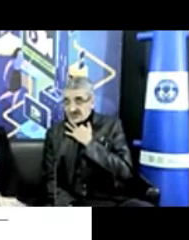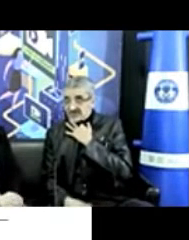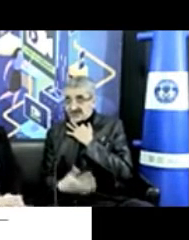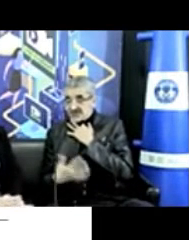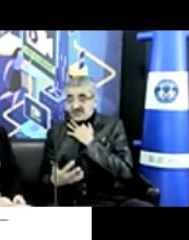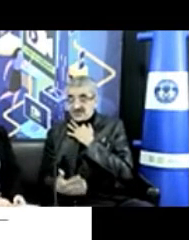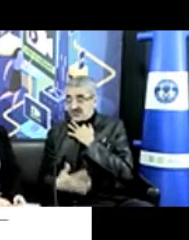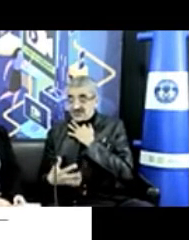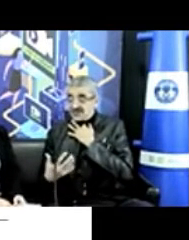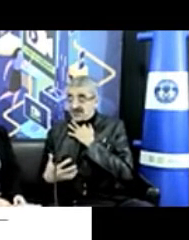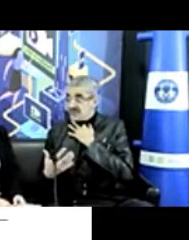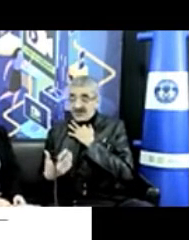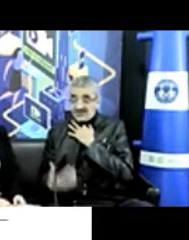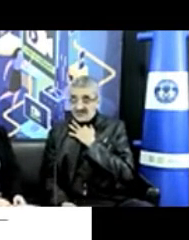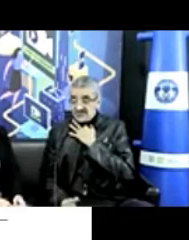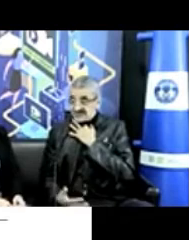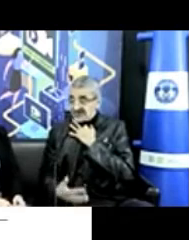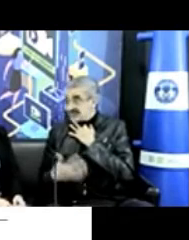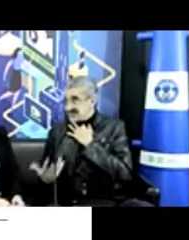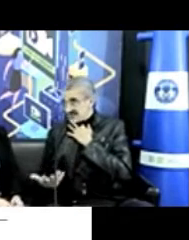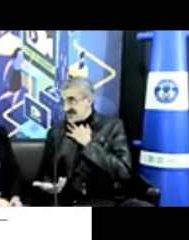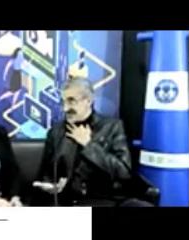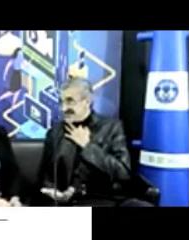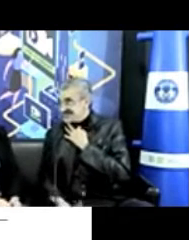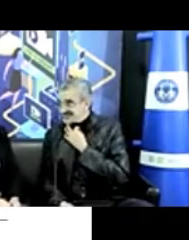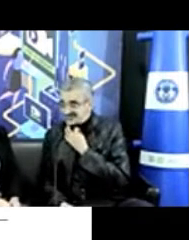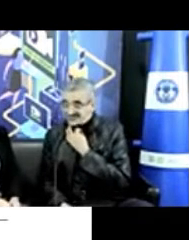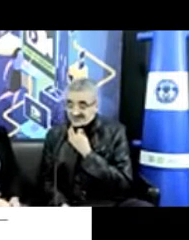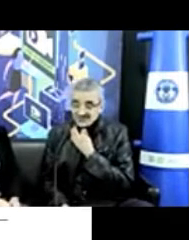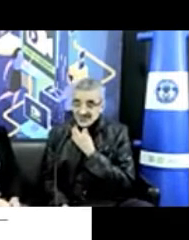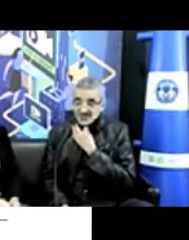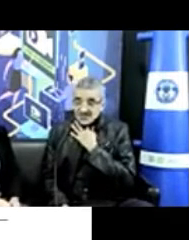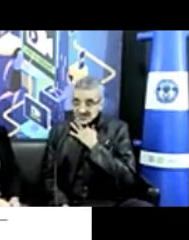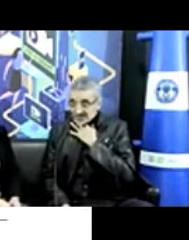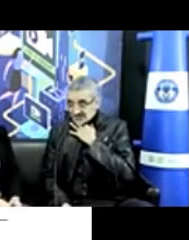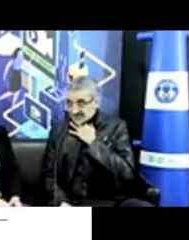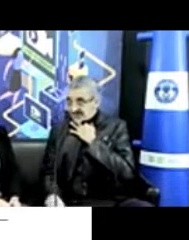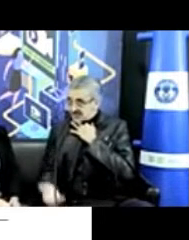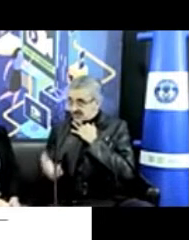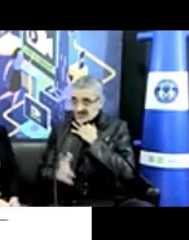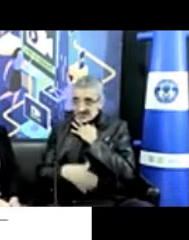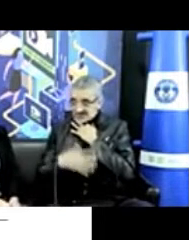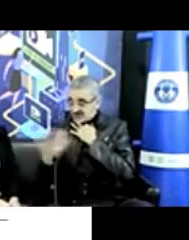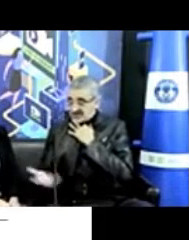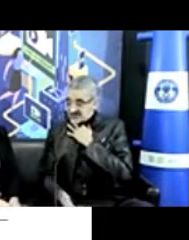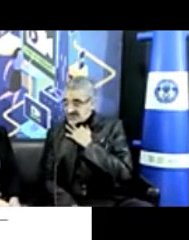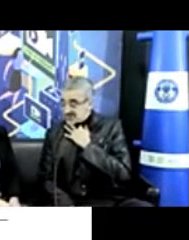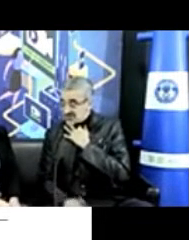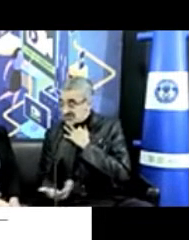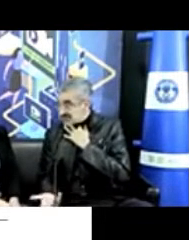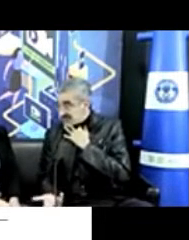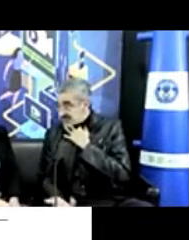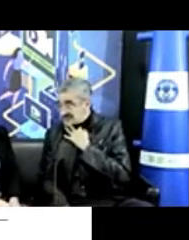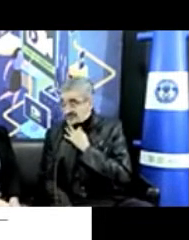el proceso adictivo te atrapa sin que te des cuenta. Así es. Y tal vez de la experimentación pases a un